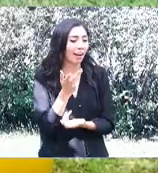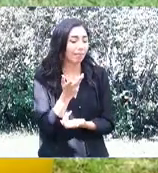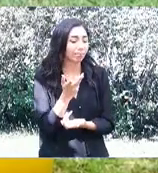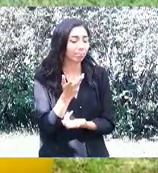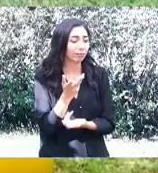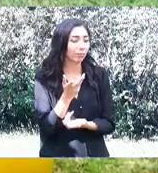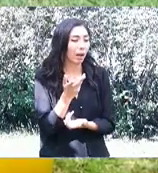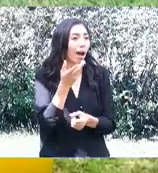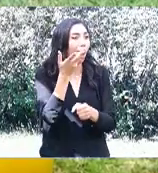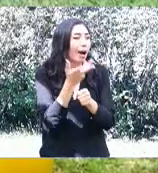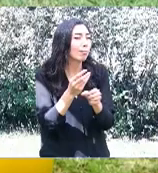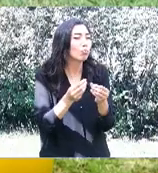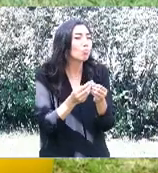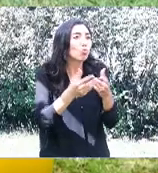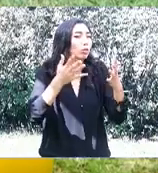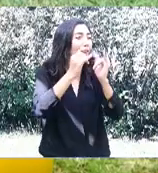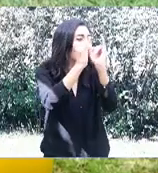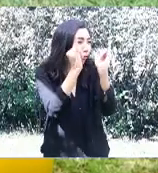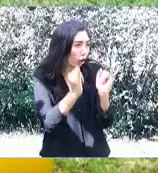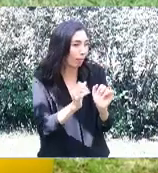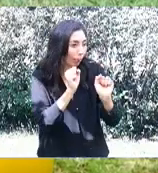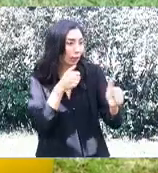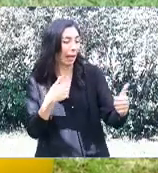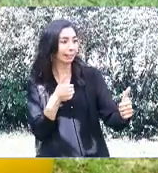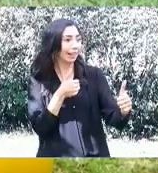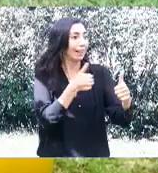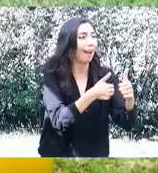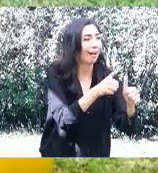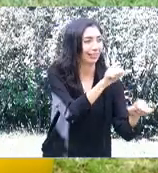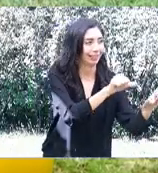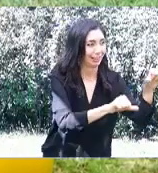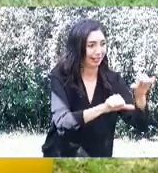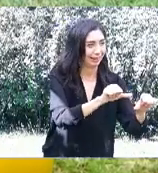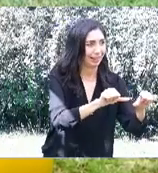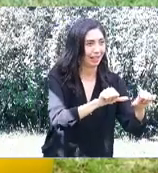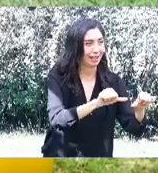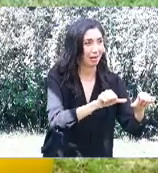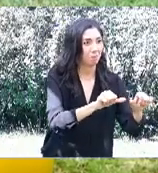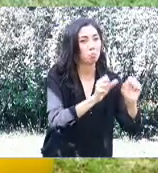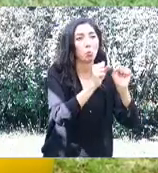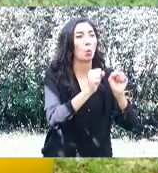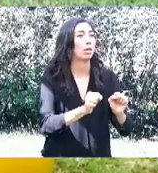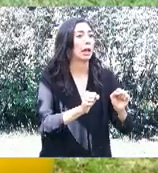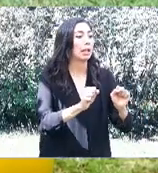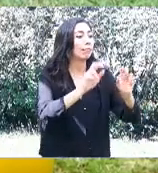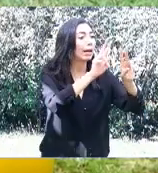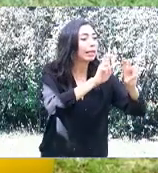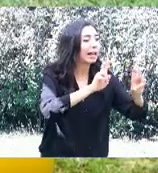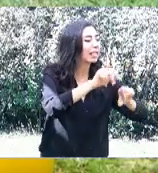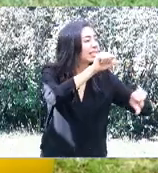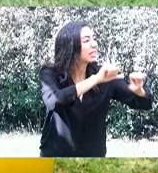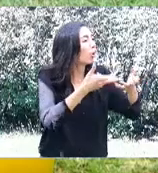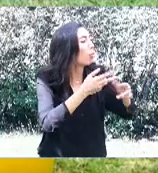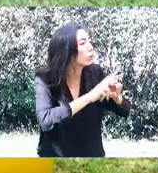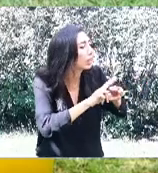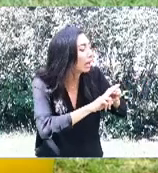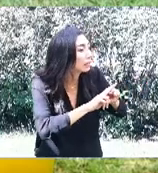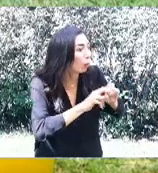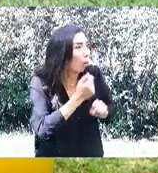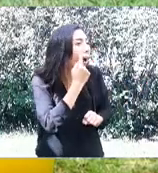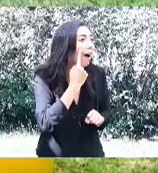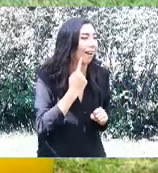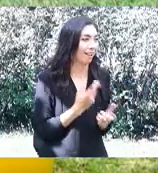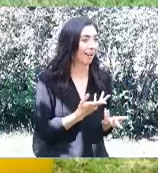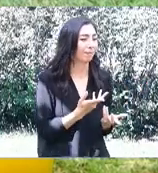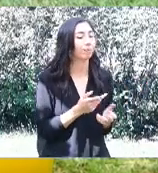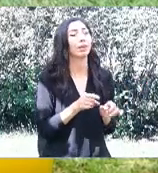muchas formas de acercarse a la ciencia la ciencia no es solo hacer ciencia sino también se puede investigar sobre cómo se hace ciencia y ese es un poco el